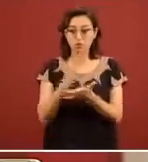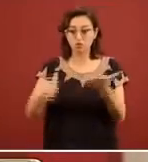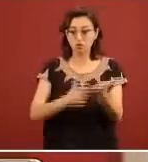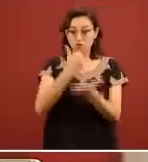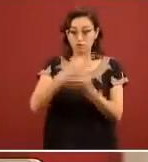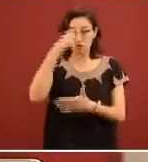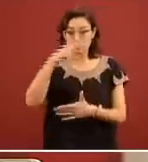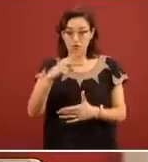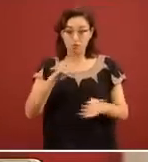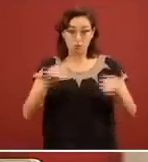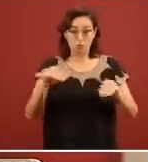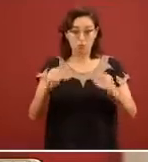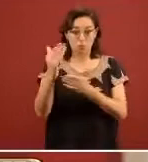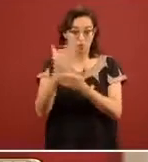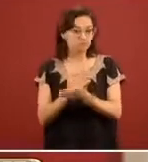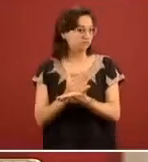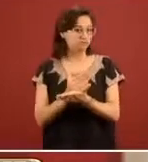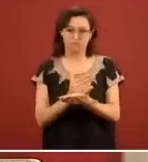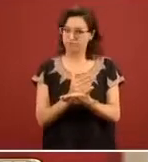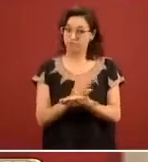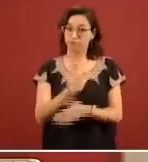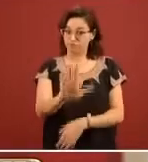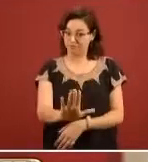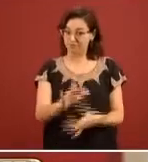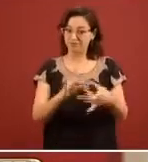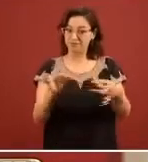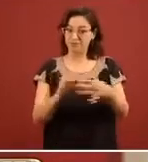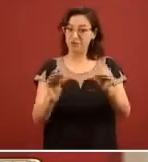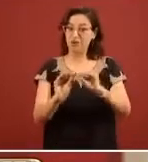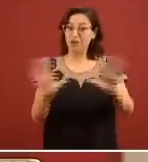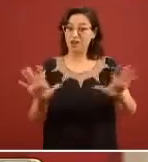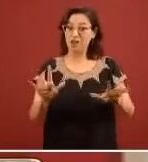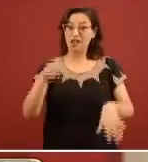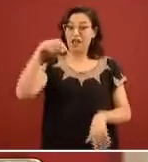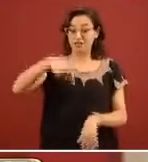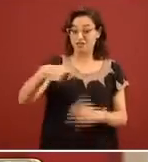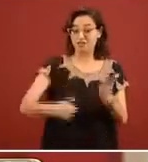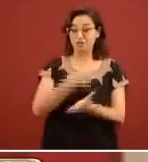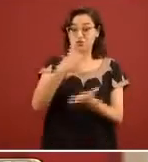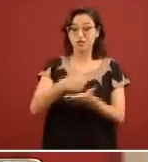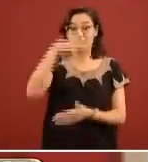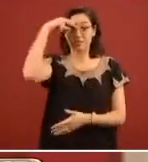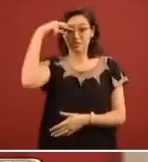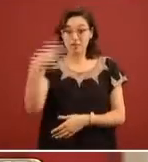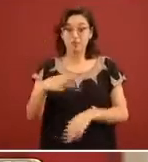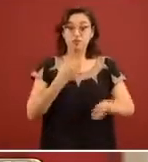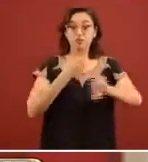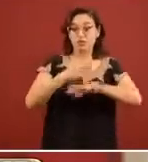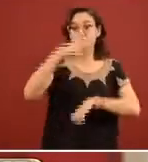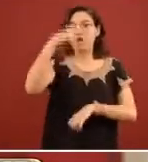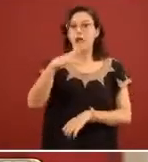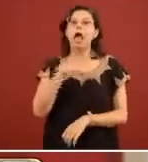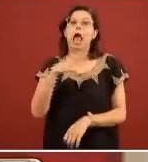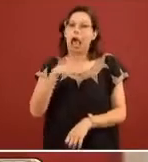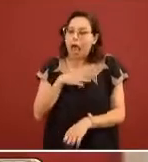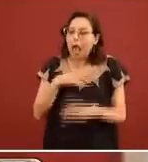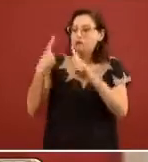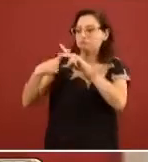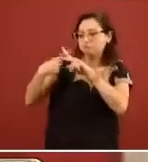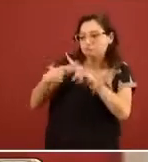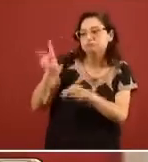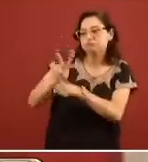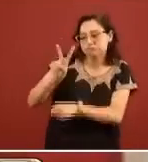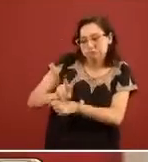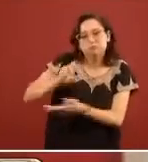se redujera la movilidad, dije que solamente en el Valle de México tenemos una evidencia documental directa. Es posible que en